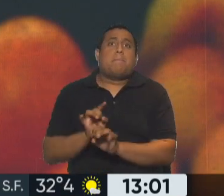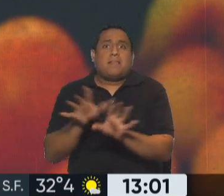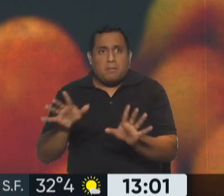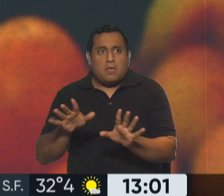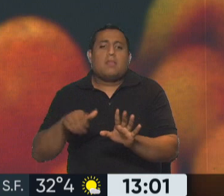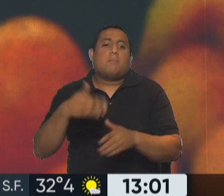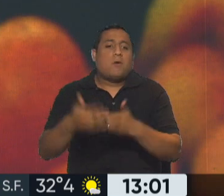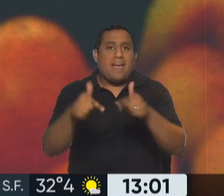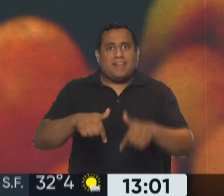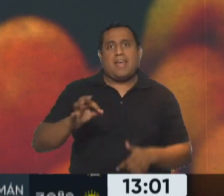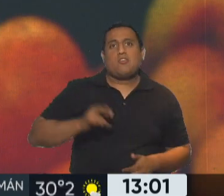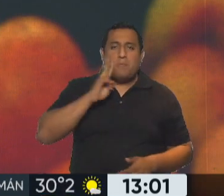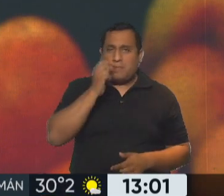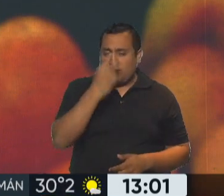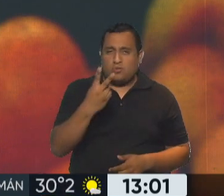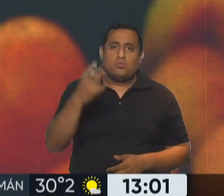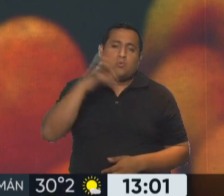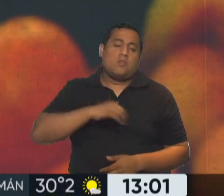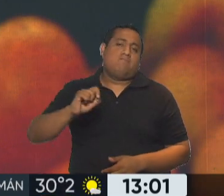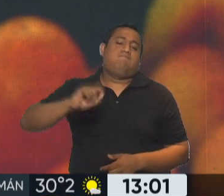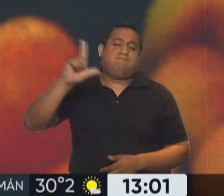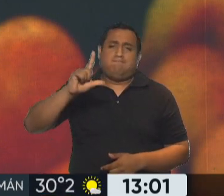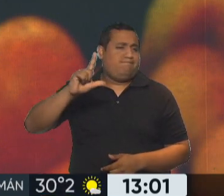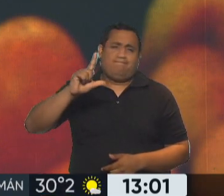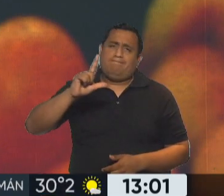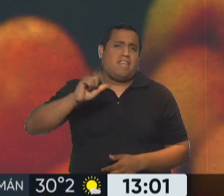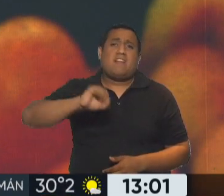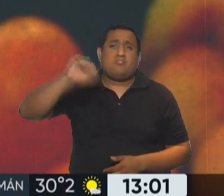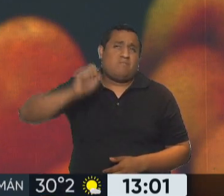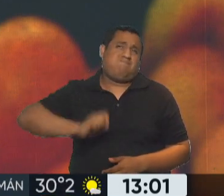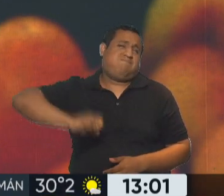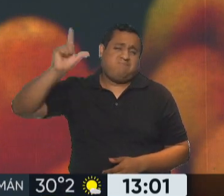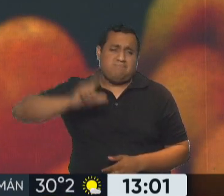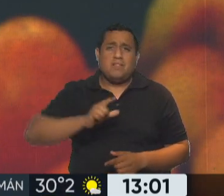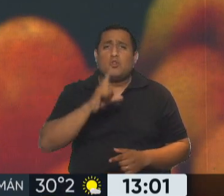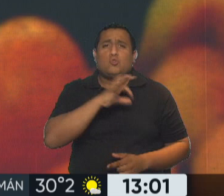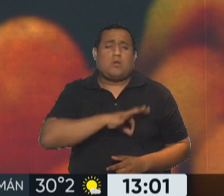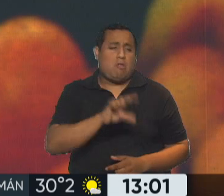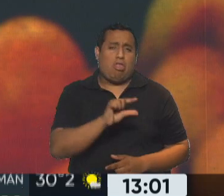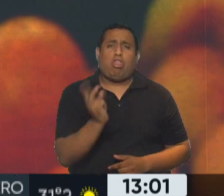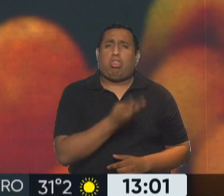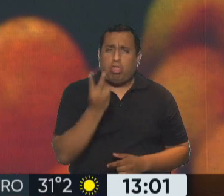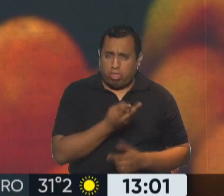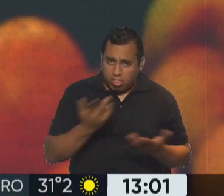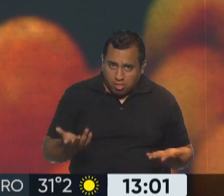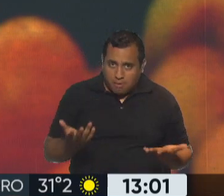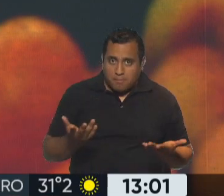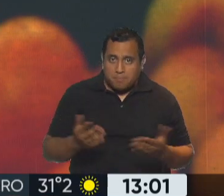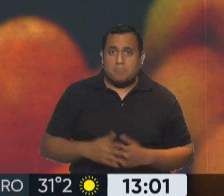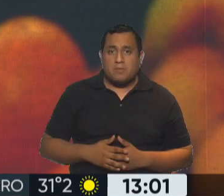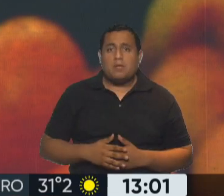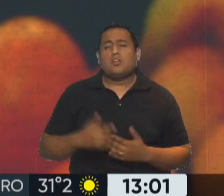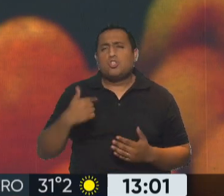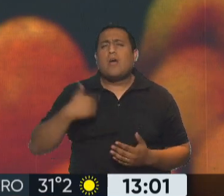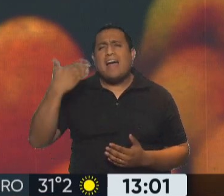con alta inflación. Las paritarias están teniendo un desempeño muy interesante, están dándole pelea a la inflación. Yo